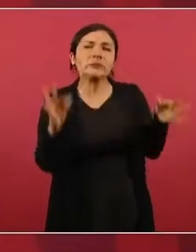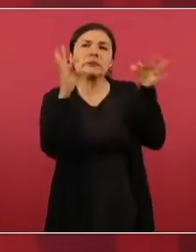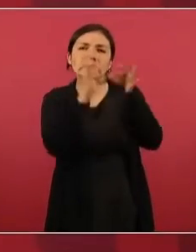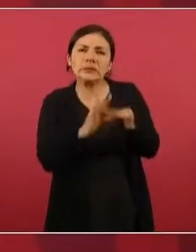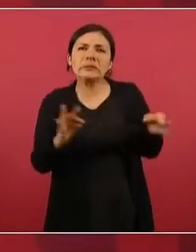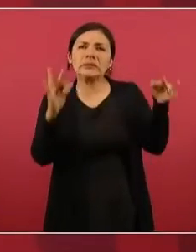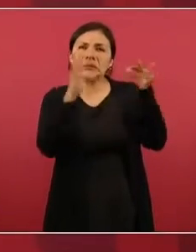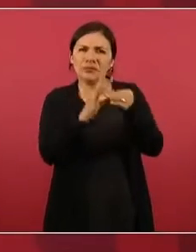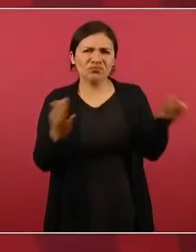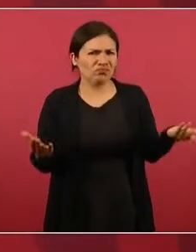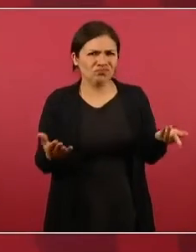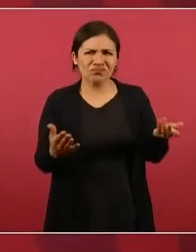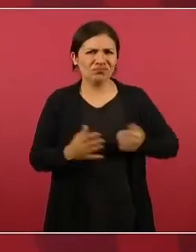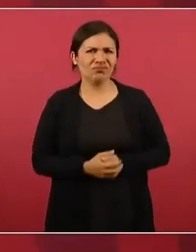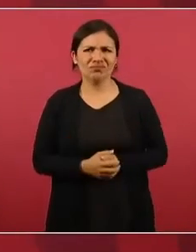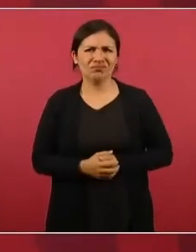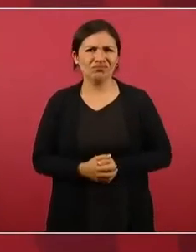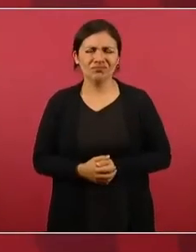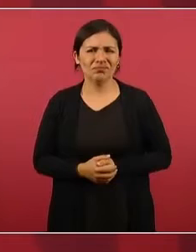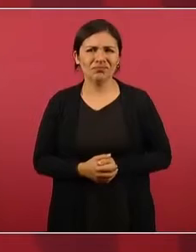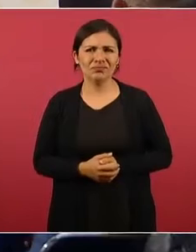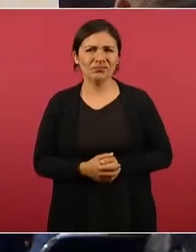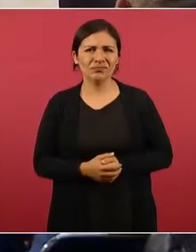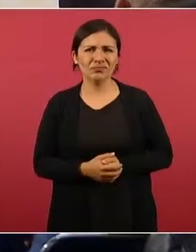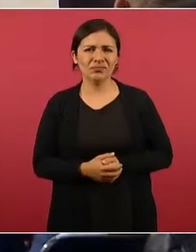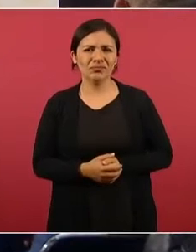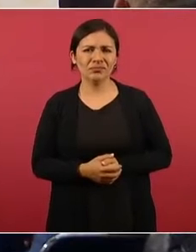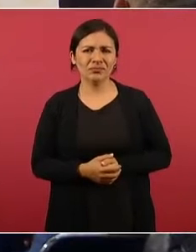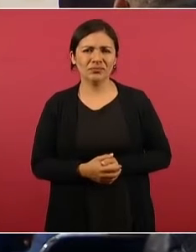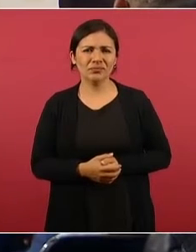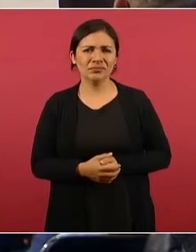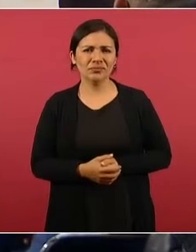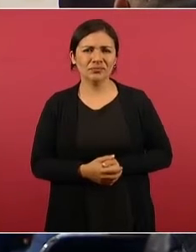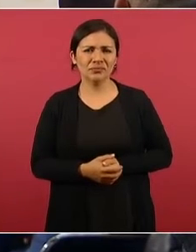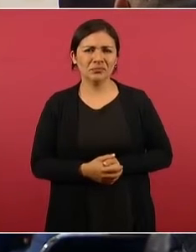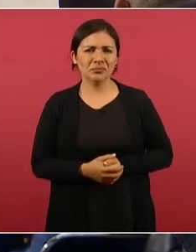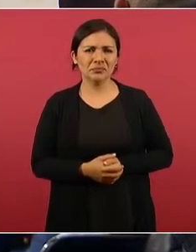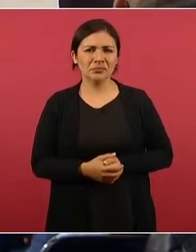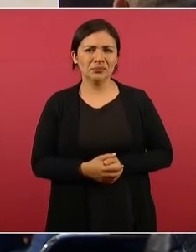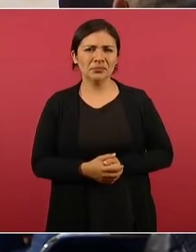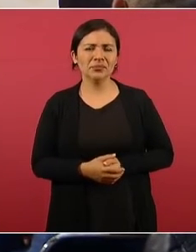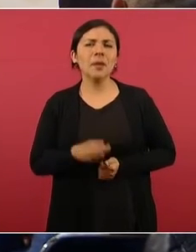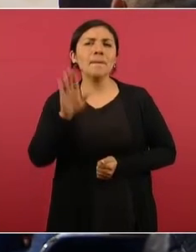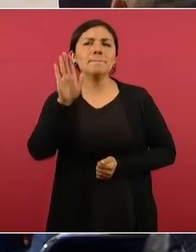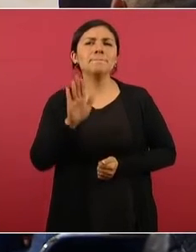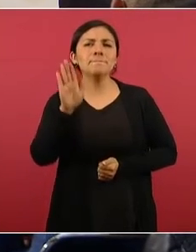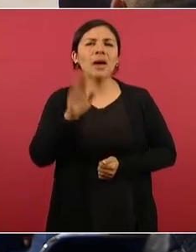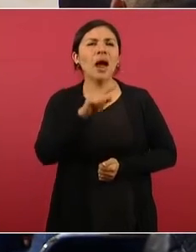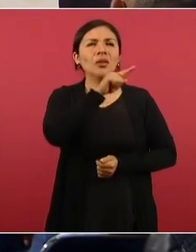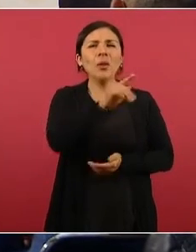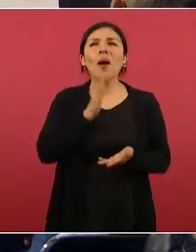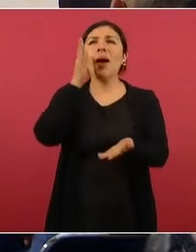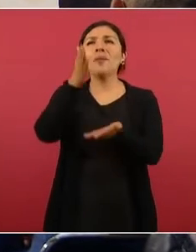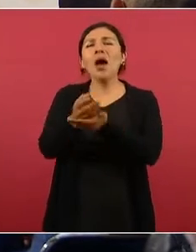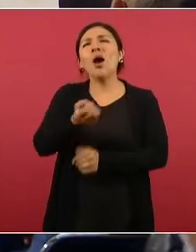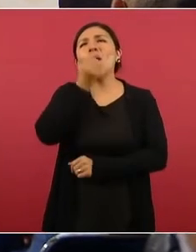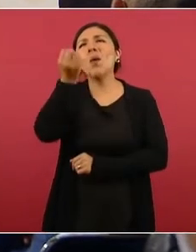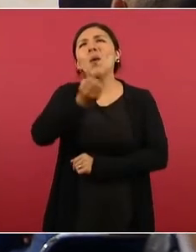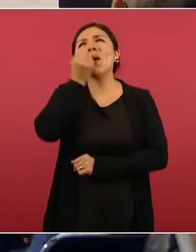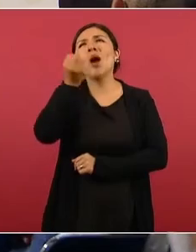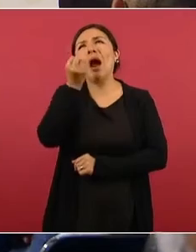No se puede ir al templo si no se le tiene amor al prójimo.